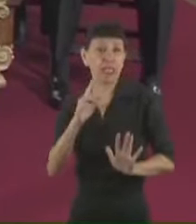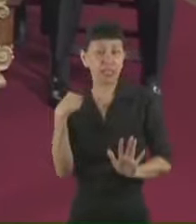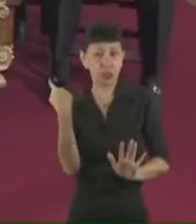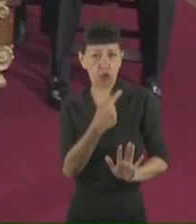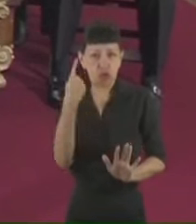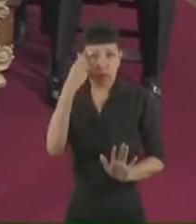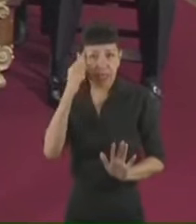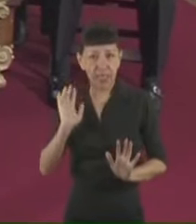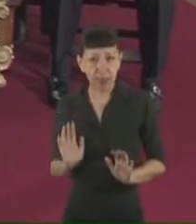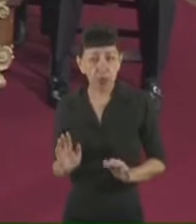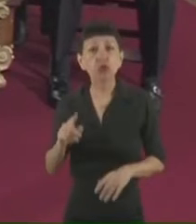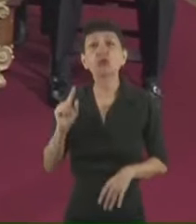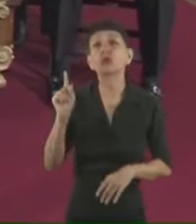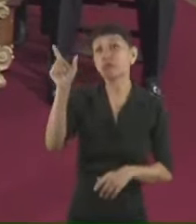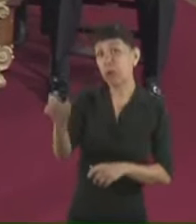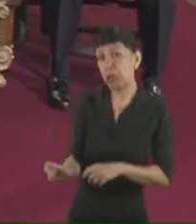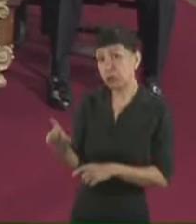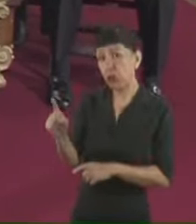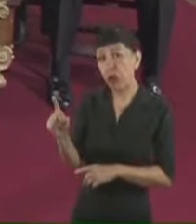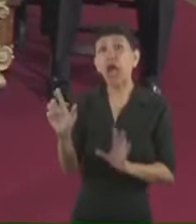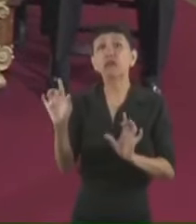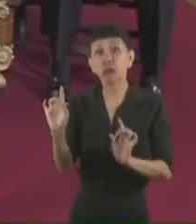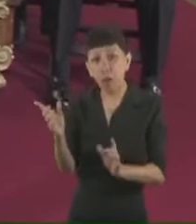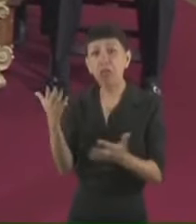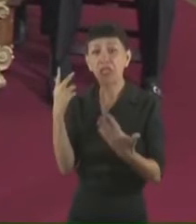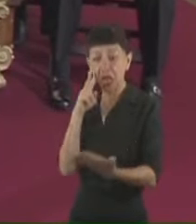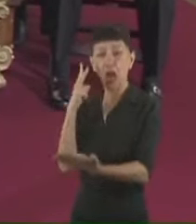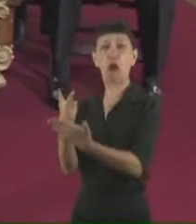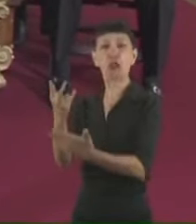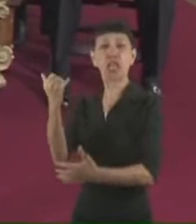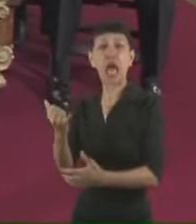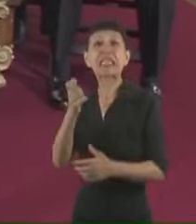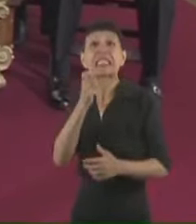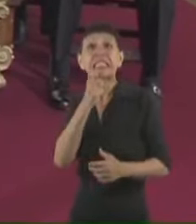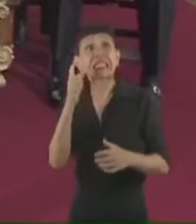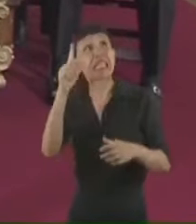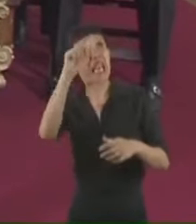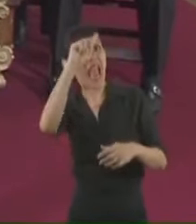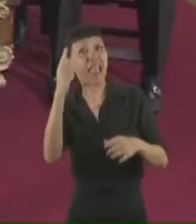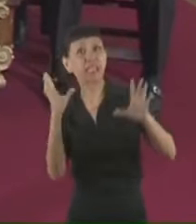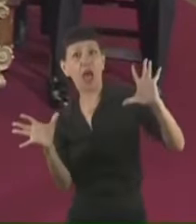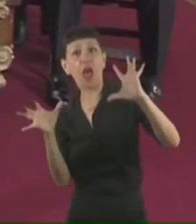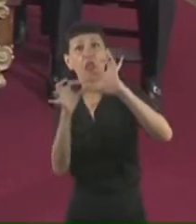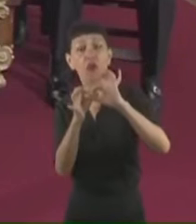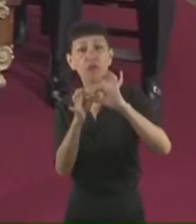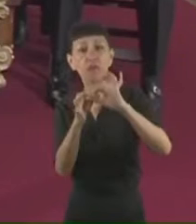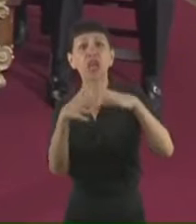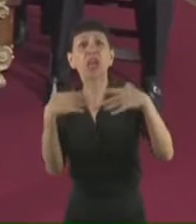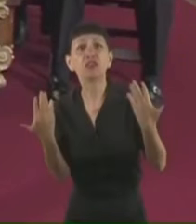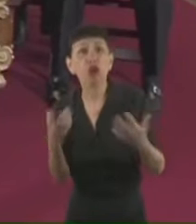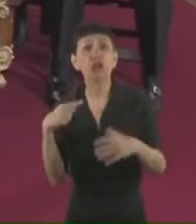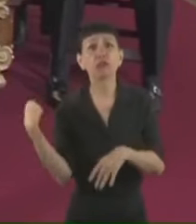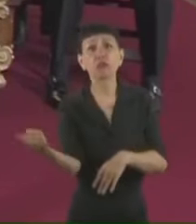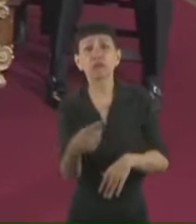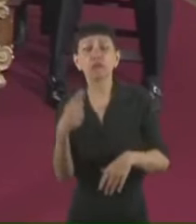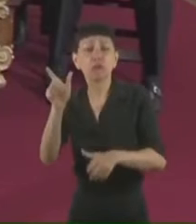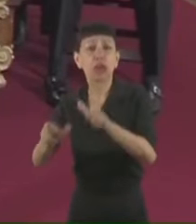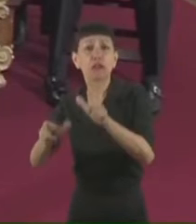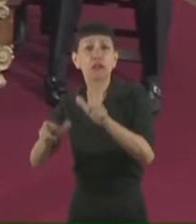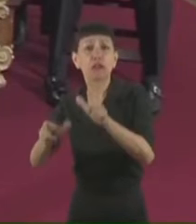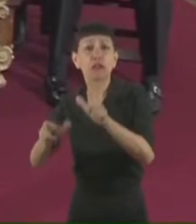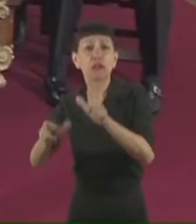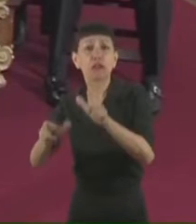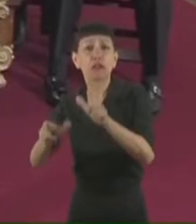solo es reconocido si se somete al estado y que por lo tanto los ciudadanos le debemos pleitesía a sus representantes la